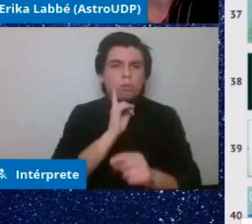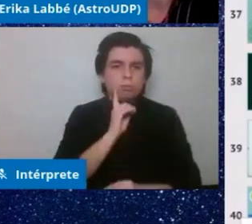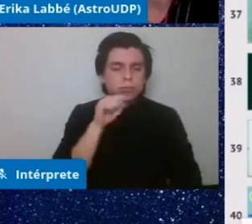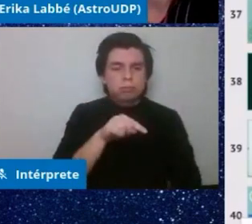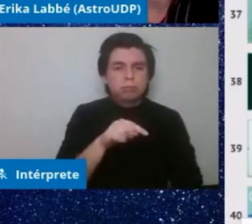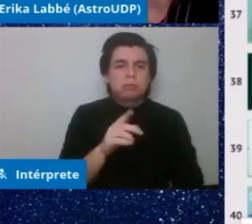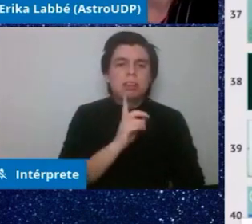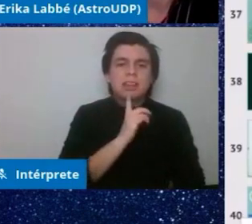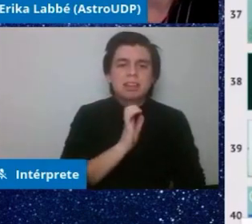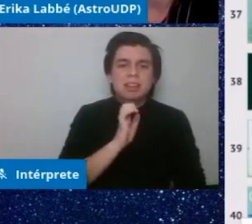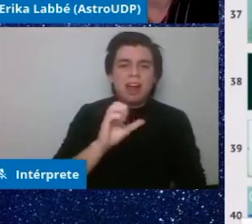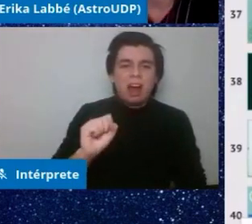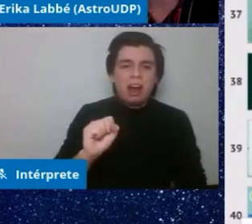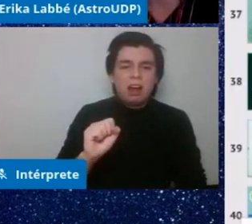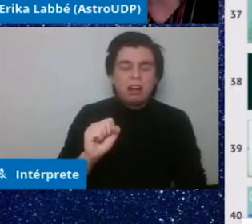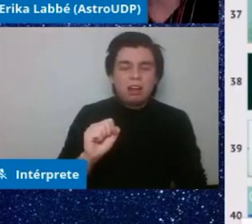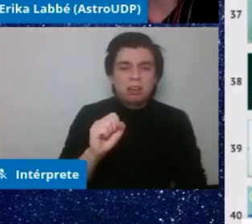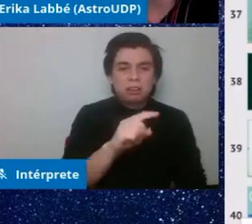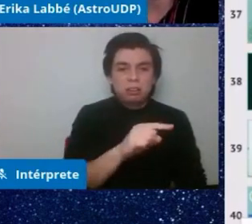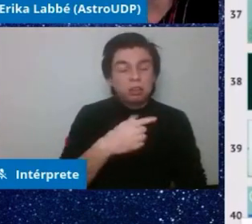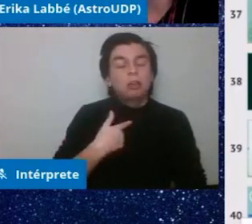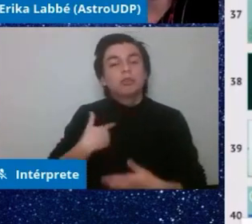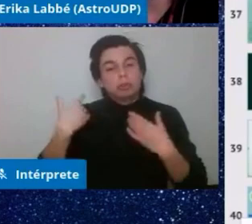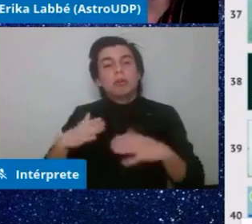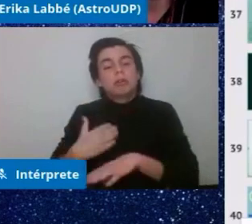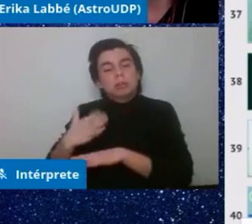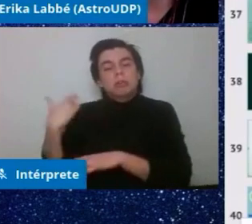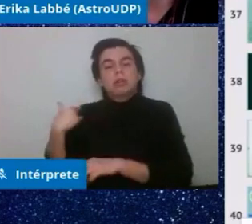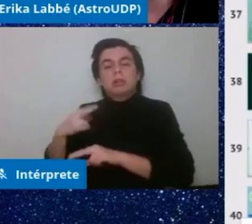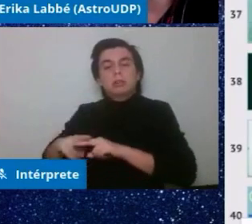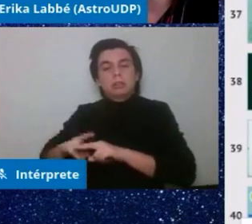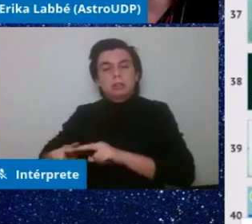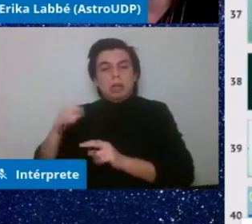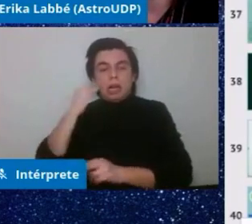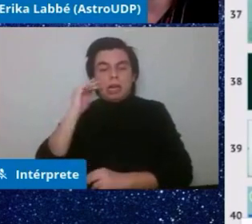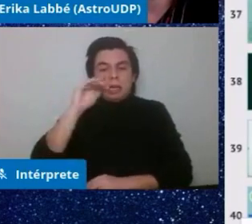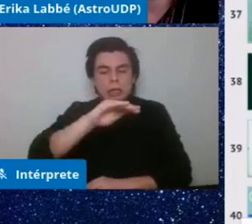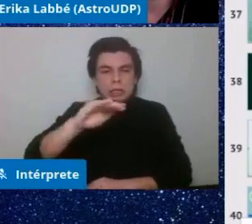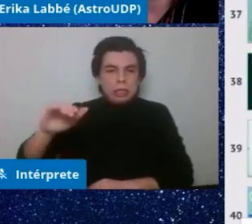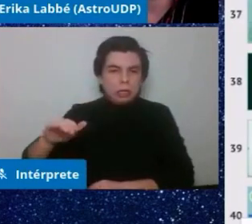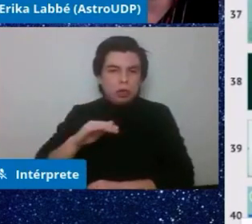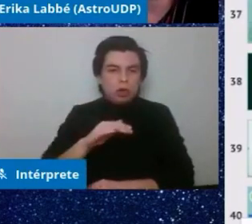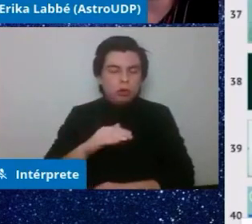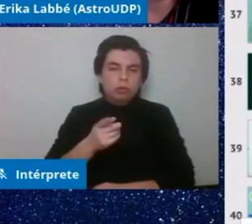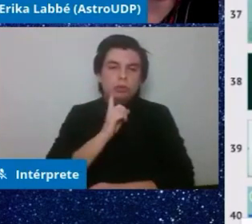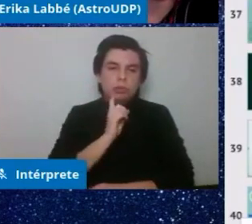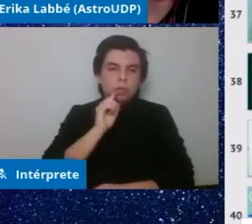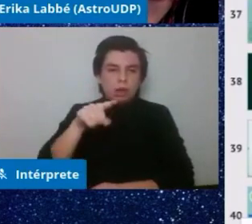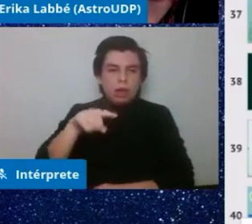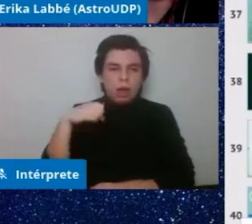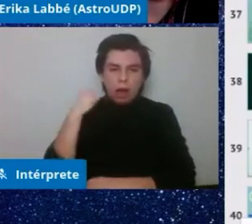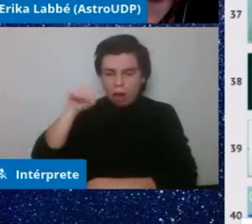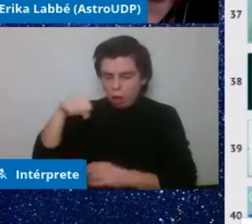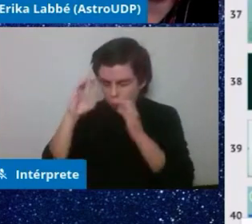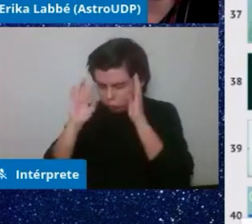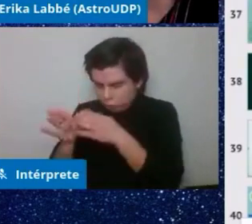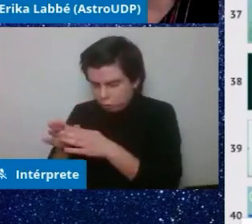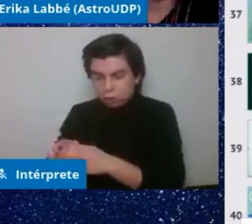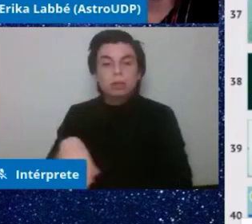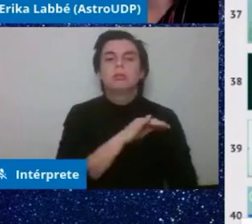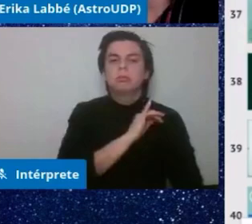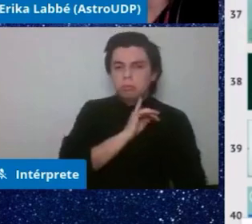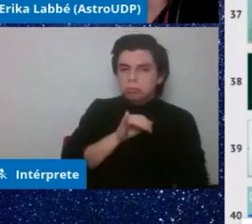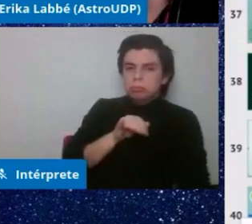mucho hice estuve un rato en un taller Ujú. para niños con el espectro autista, se llama, ¿cierto? Sí, trastorno